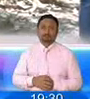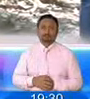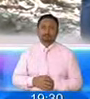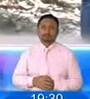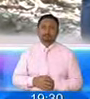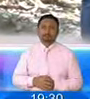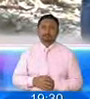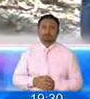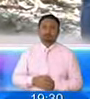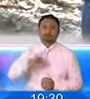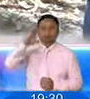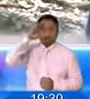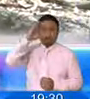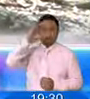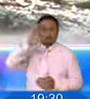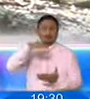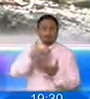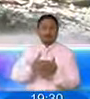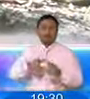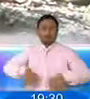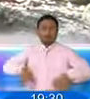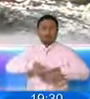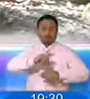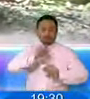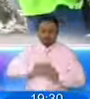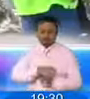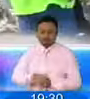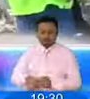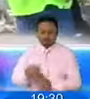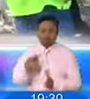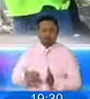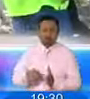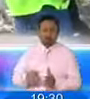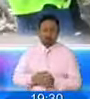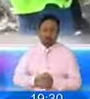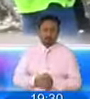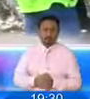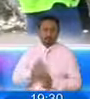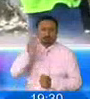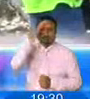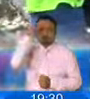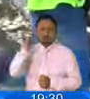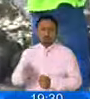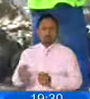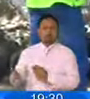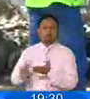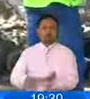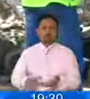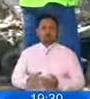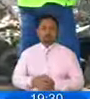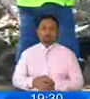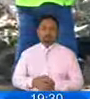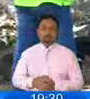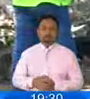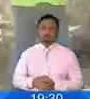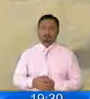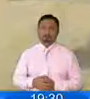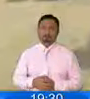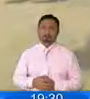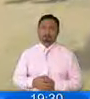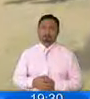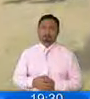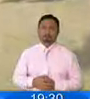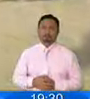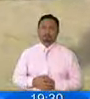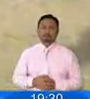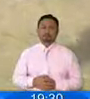de Criminalística acudieron al lugar para recolectar indicios y poder esclarecer las causas de la muerte de este ciudadano. Desde la provincia de